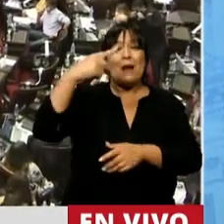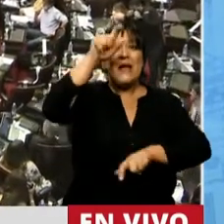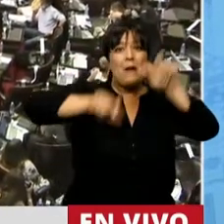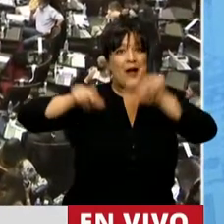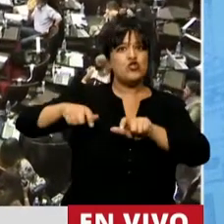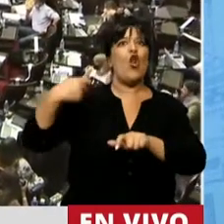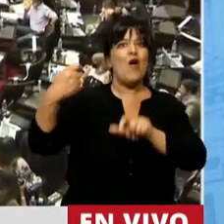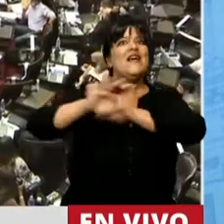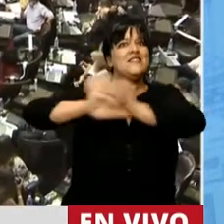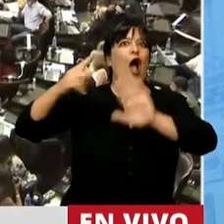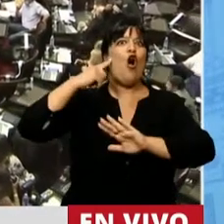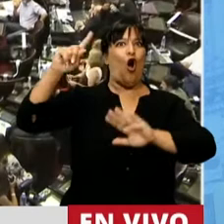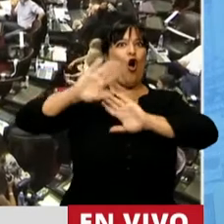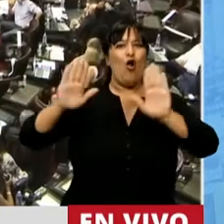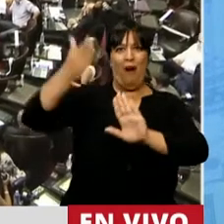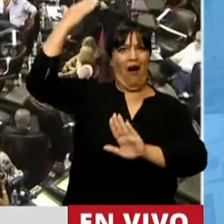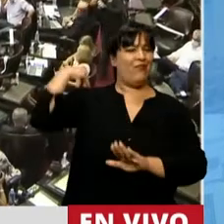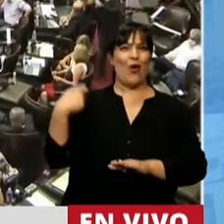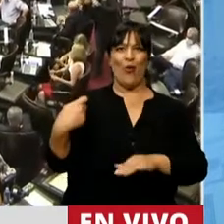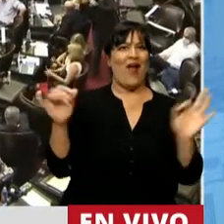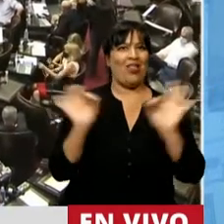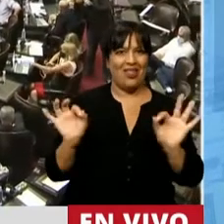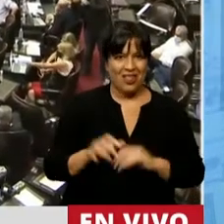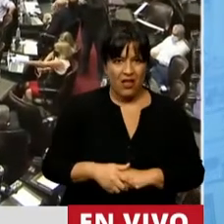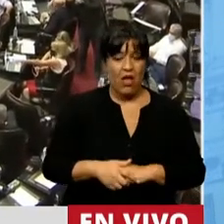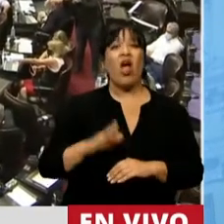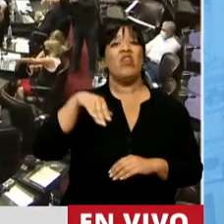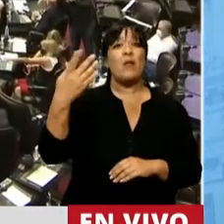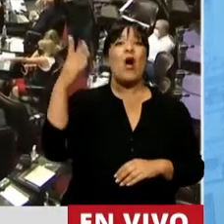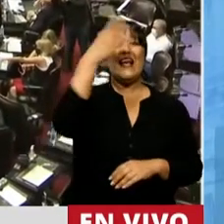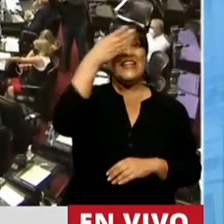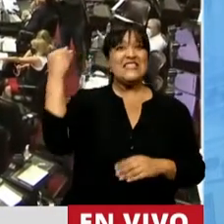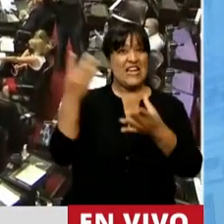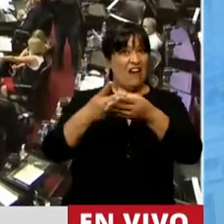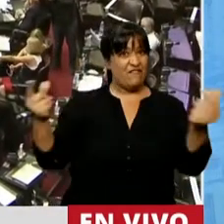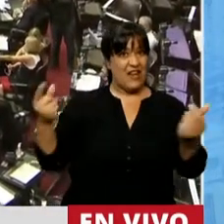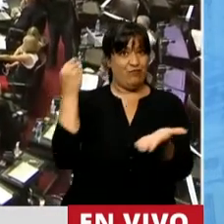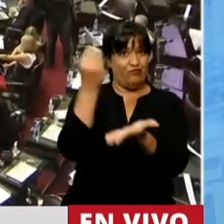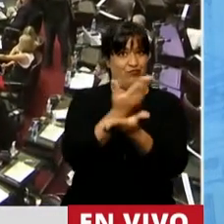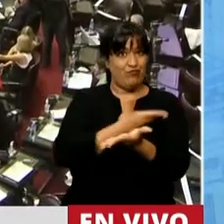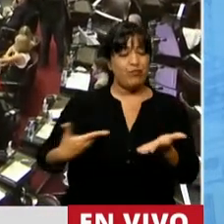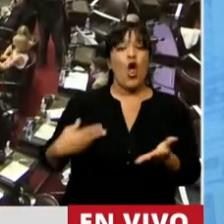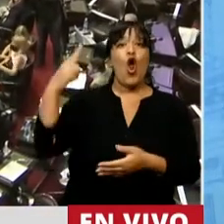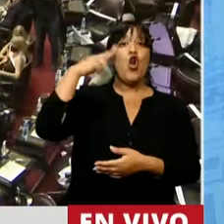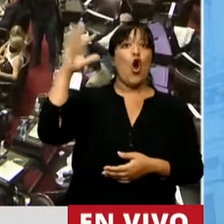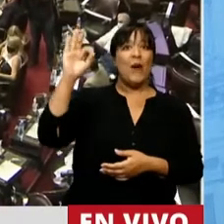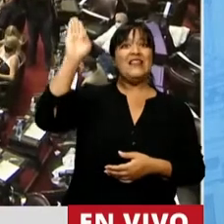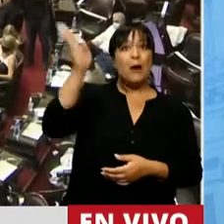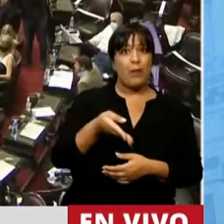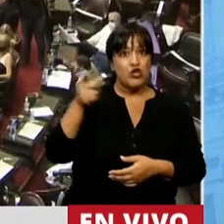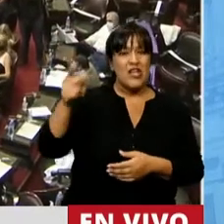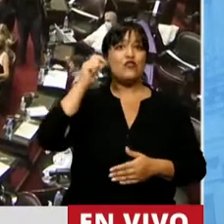no tenían posibilidad de acceder a una jubilación terminó el gobierno de cristina con más del 90 por ciento del universo